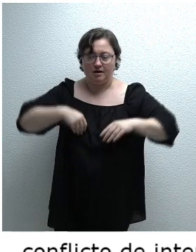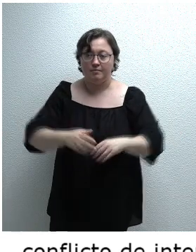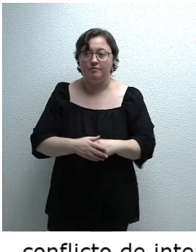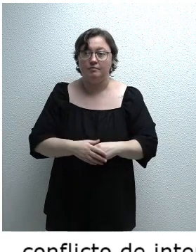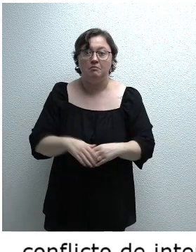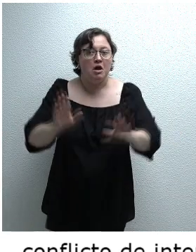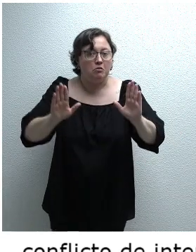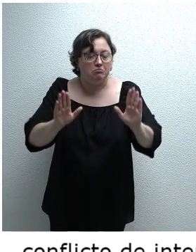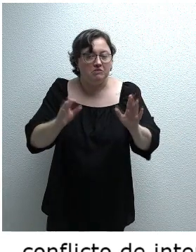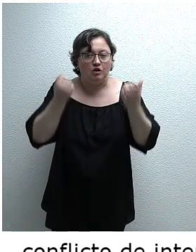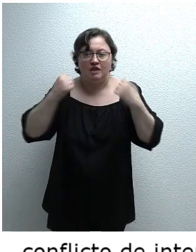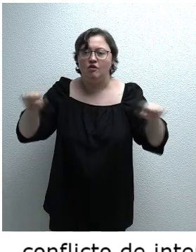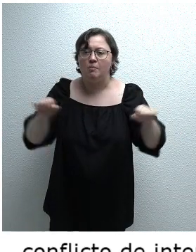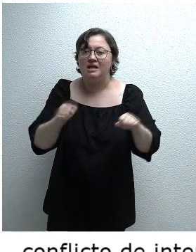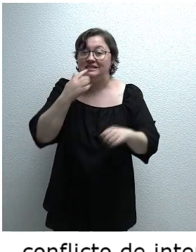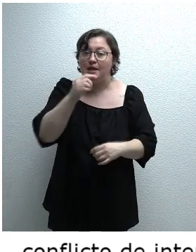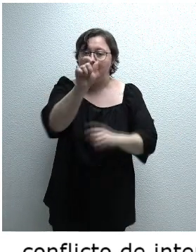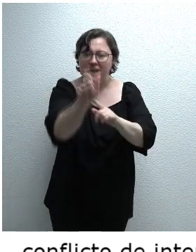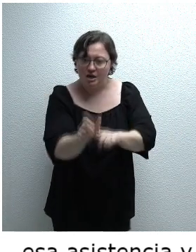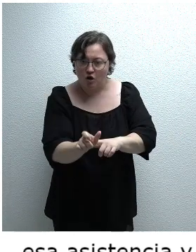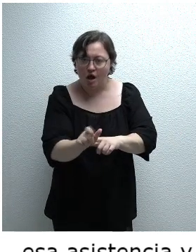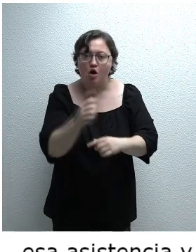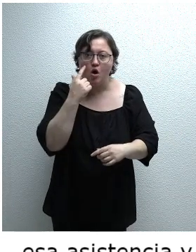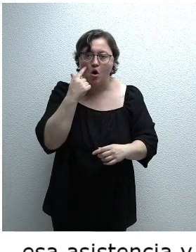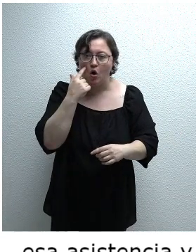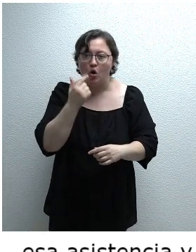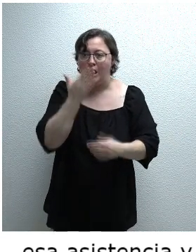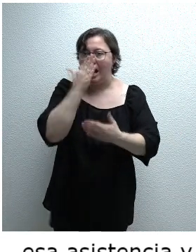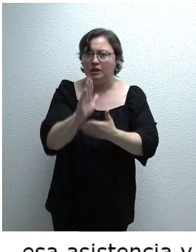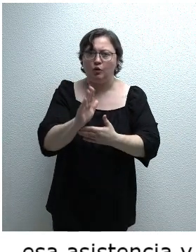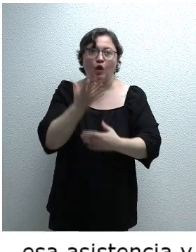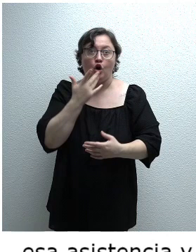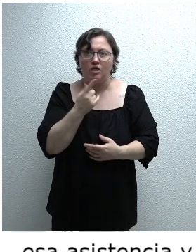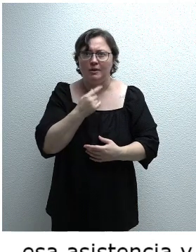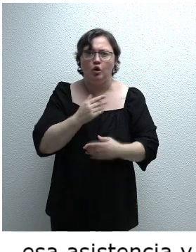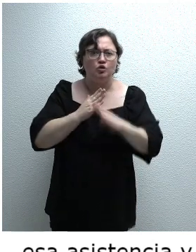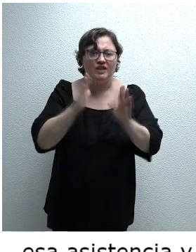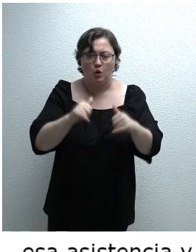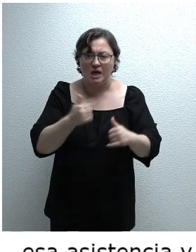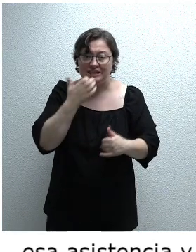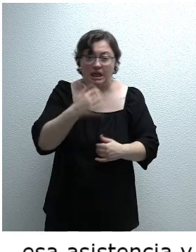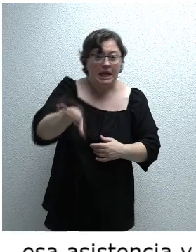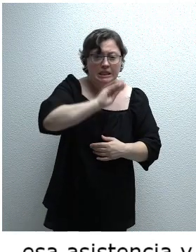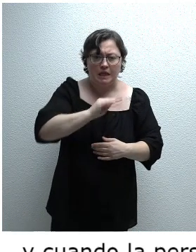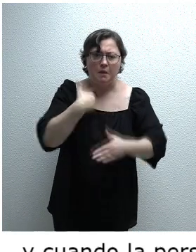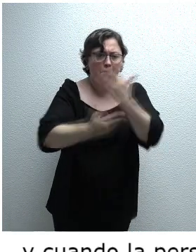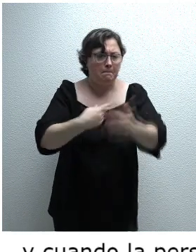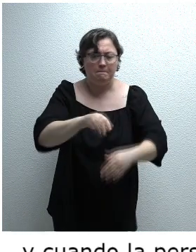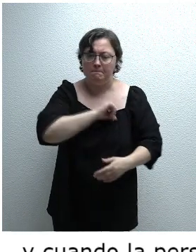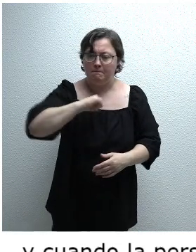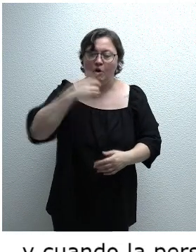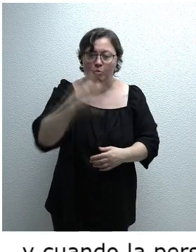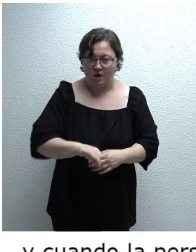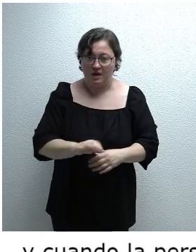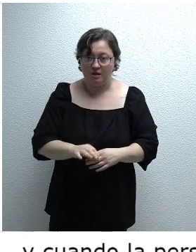Pero en cualquier caso, siempre y cuando la persona no tenga una aptitud o conocimiento suficiente para realizar el acto por sí misma. O sea que a